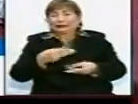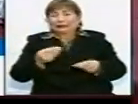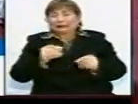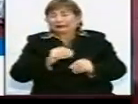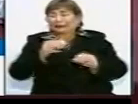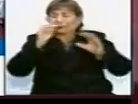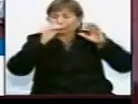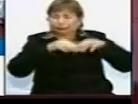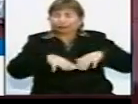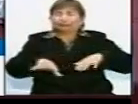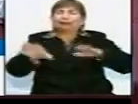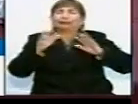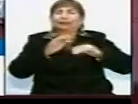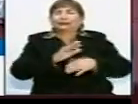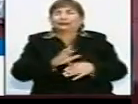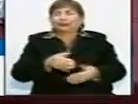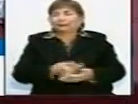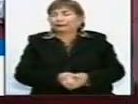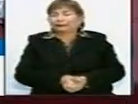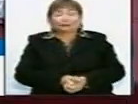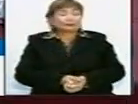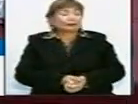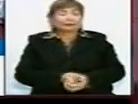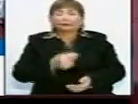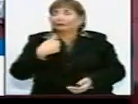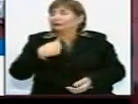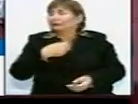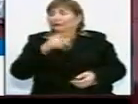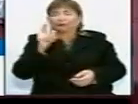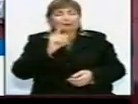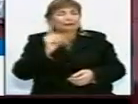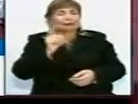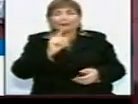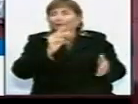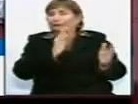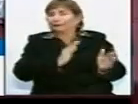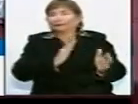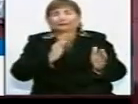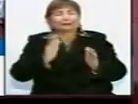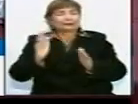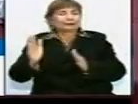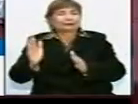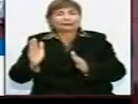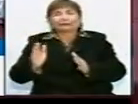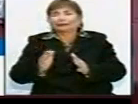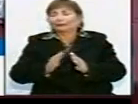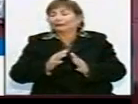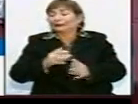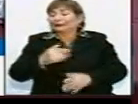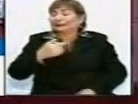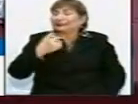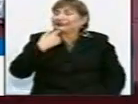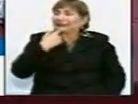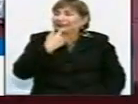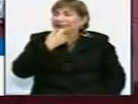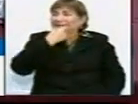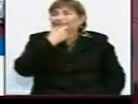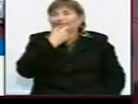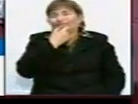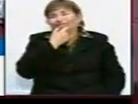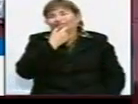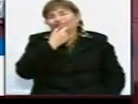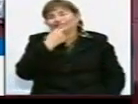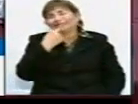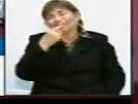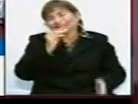desborde y vine todos nosotros no estamos preparados para tener un sistema de un agente de agua que además de recibir los